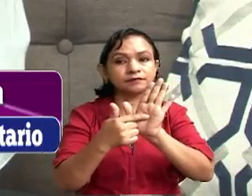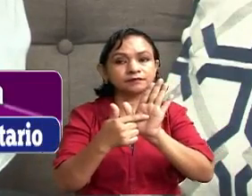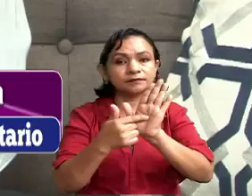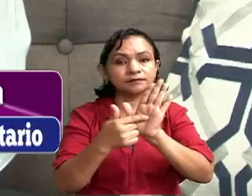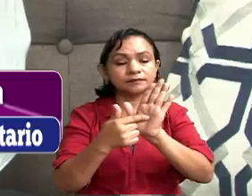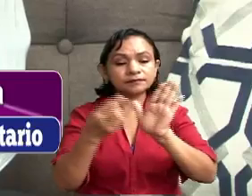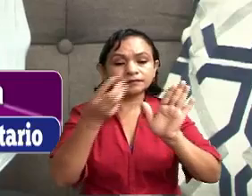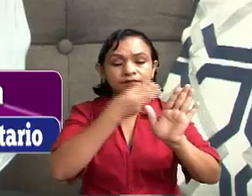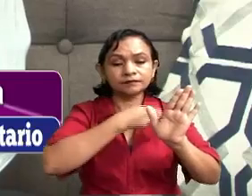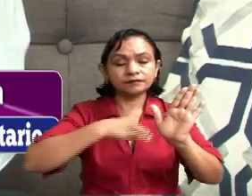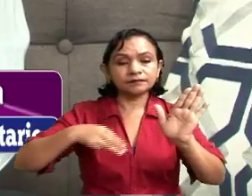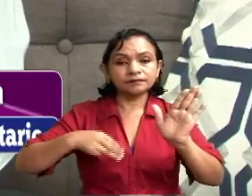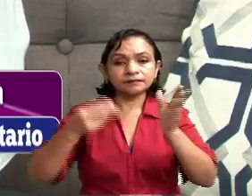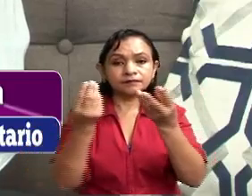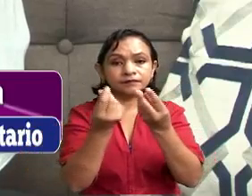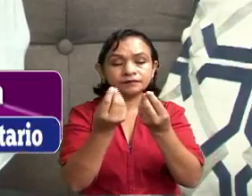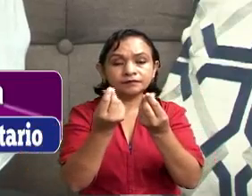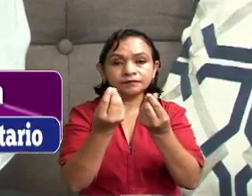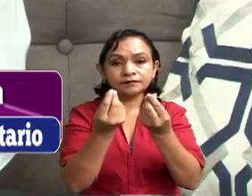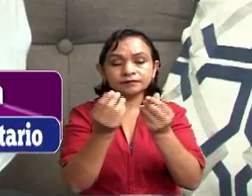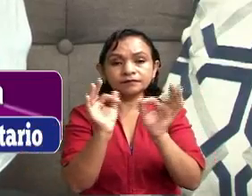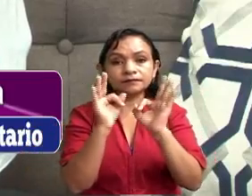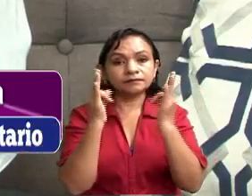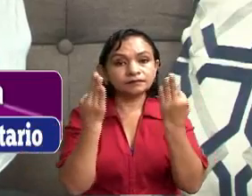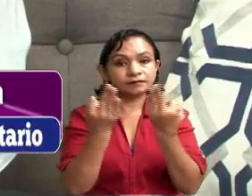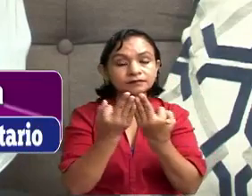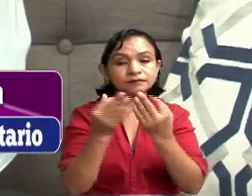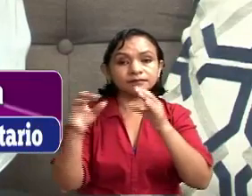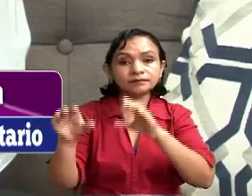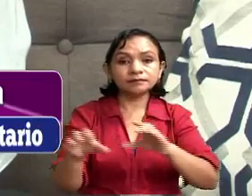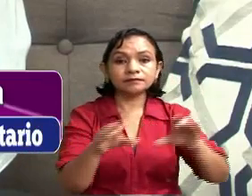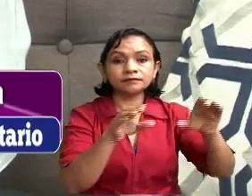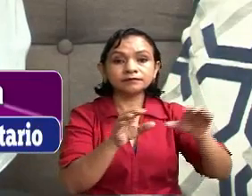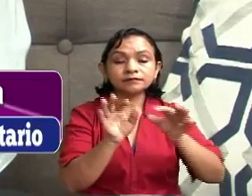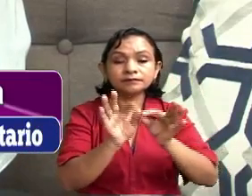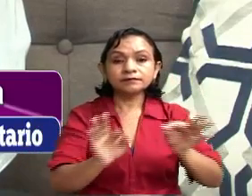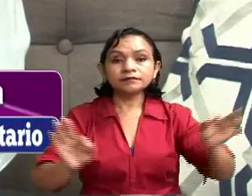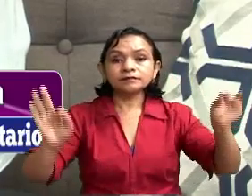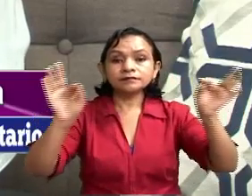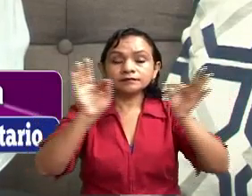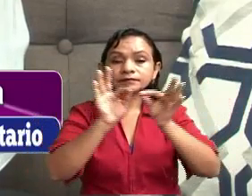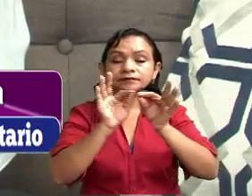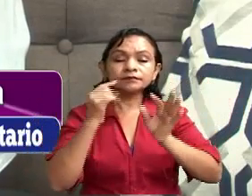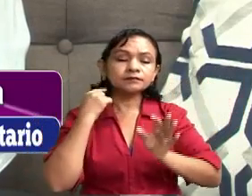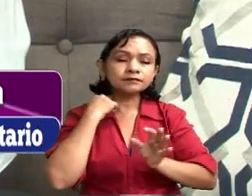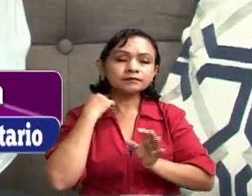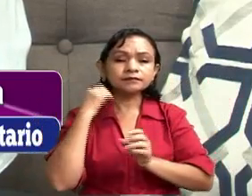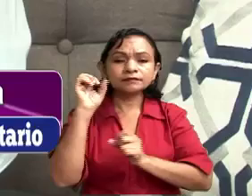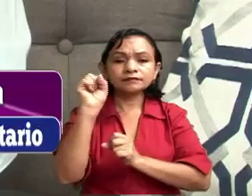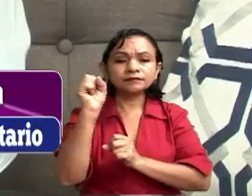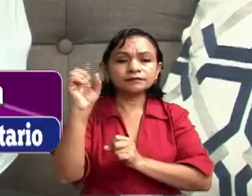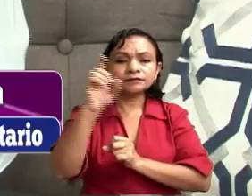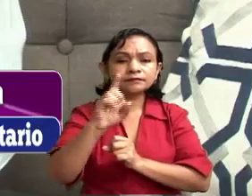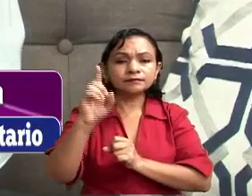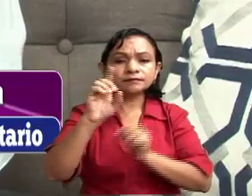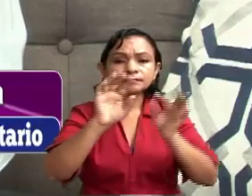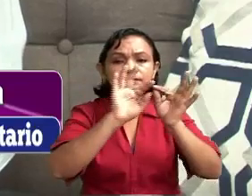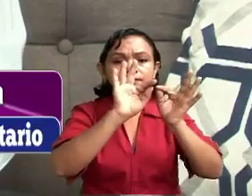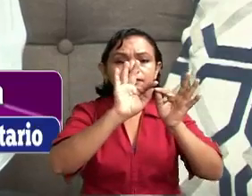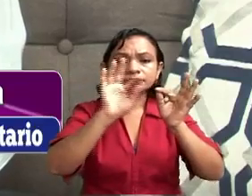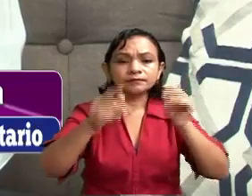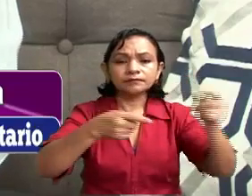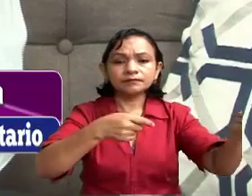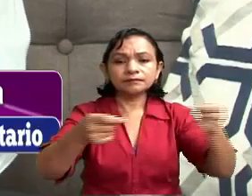el Ministerio de Economía Familiar, uno de los eventos más importantes que hacen todos los fines de semana son las ferias de la